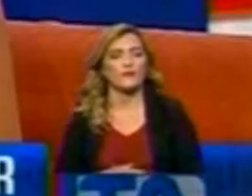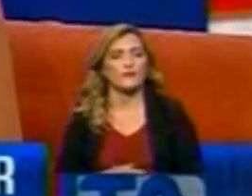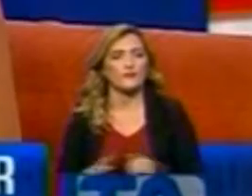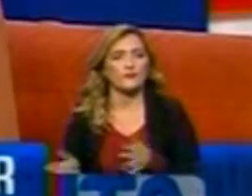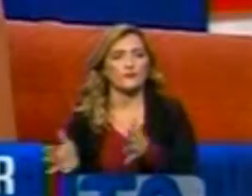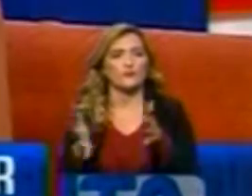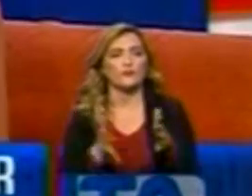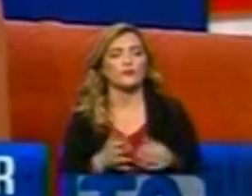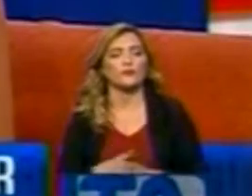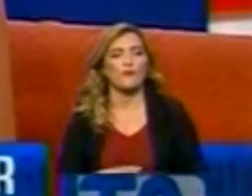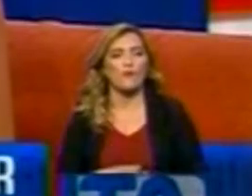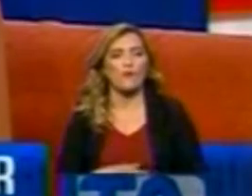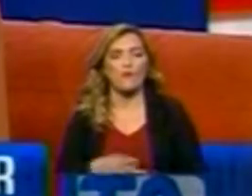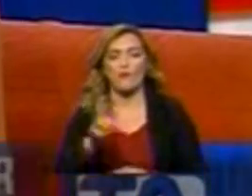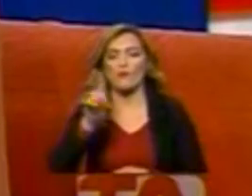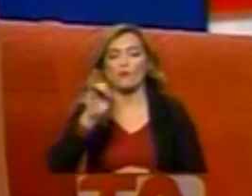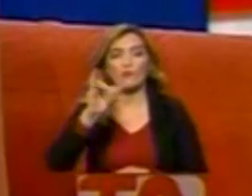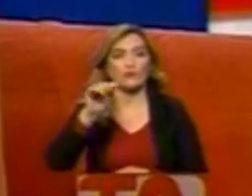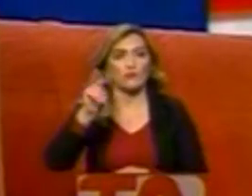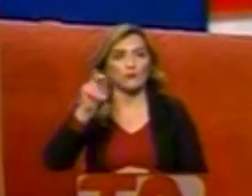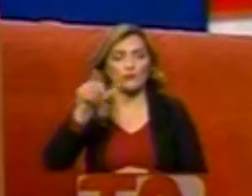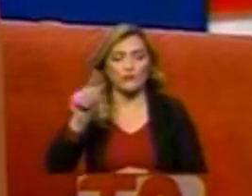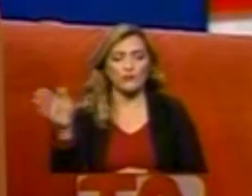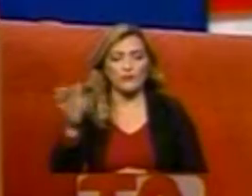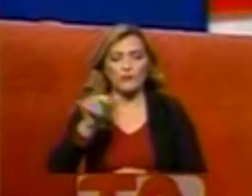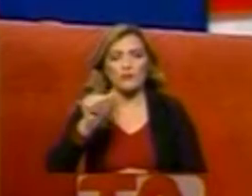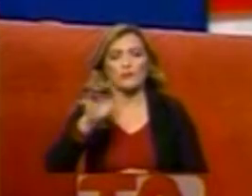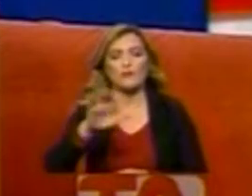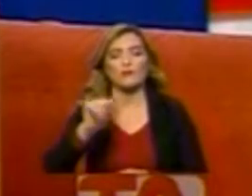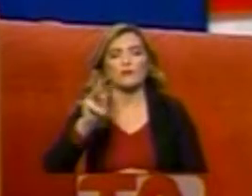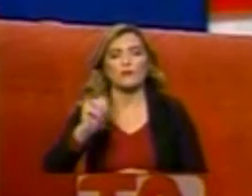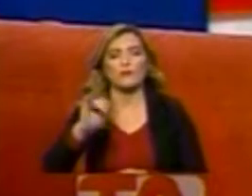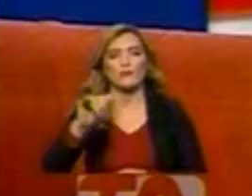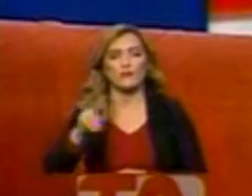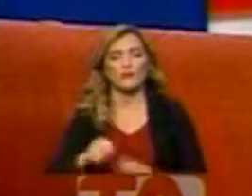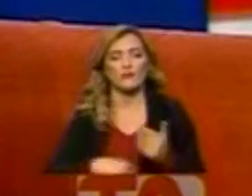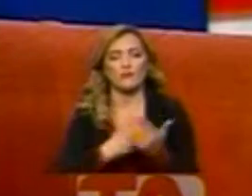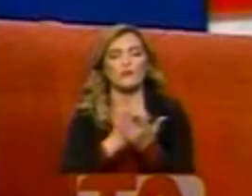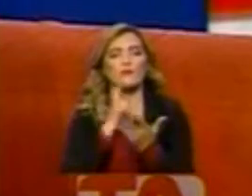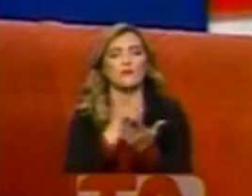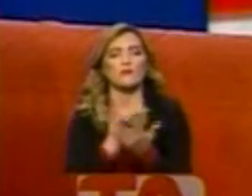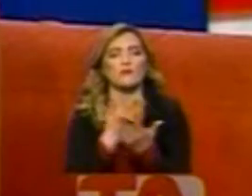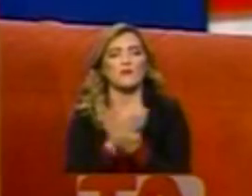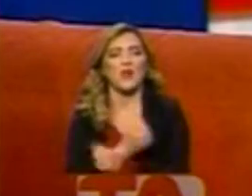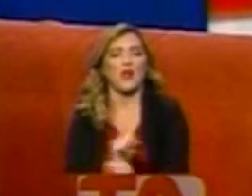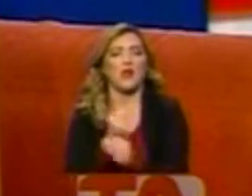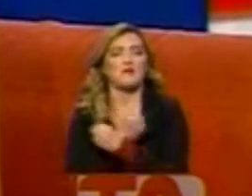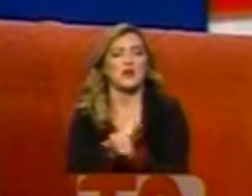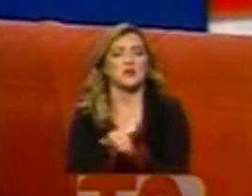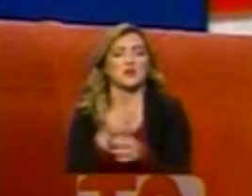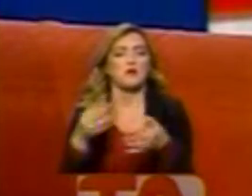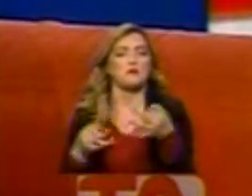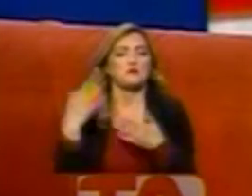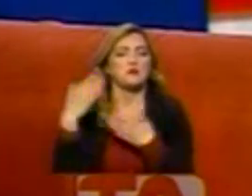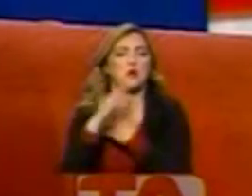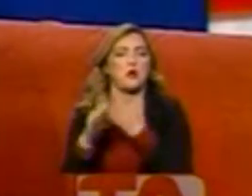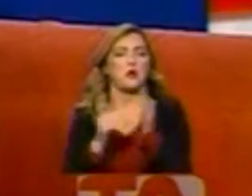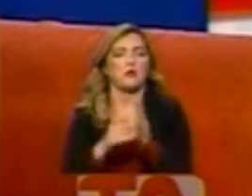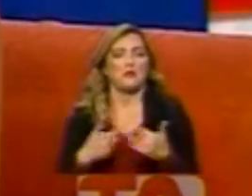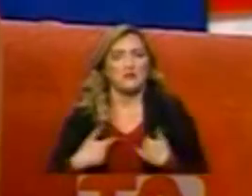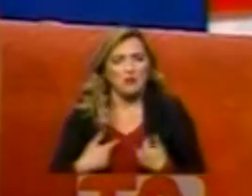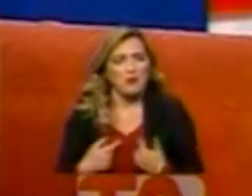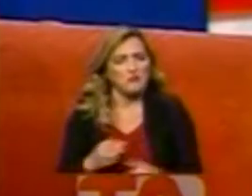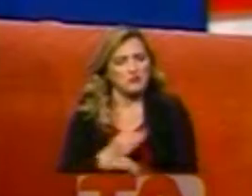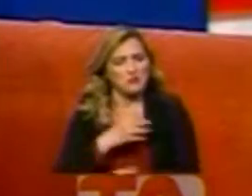En otro tema, Diana Atamaín presentó sus pruebas de descargo en el juicio político que se lleva en su contra. Dijo que no ha incumplido